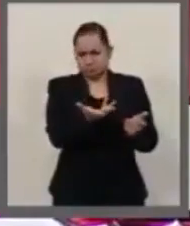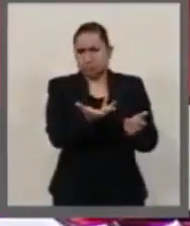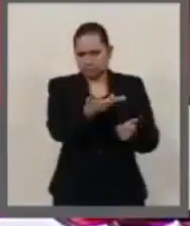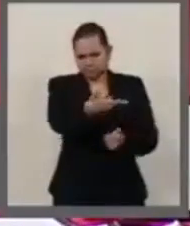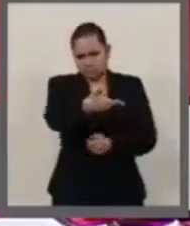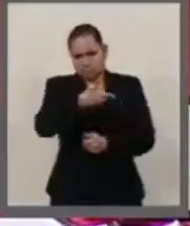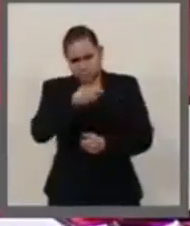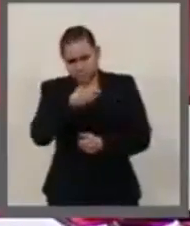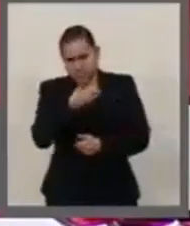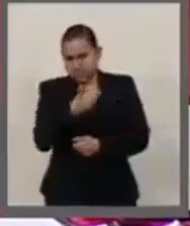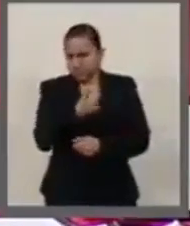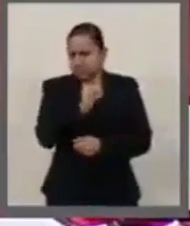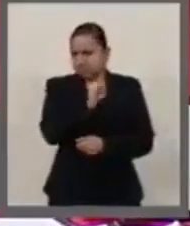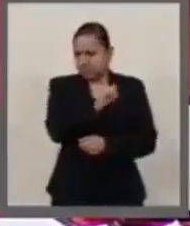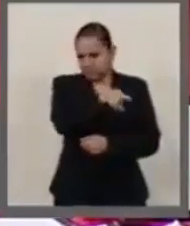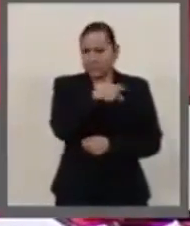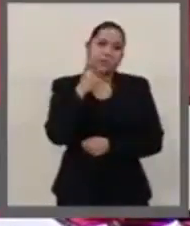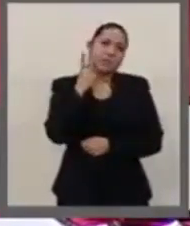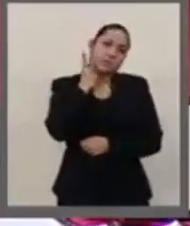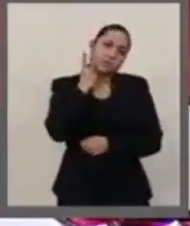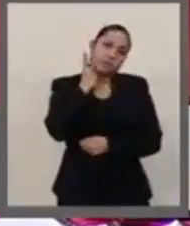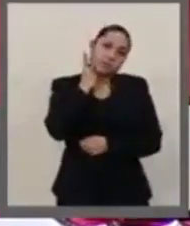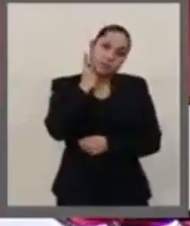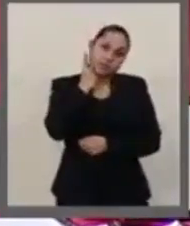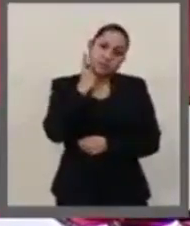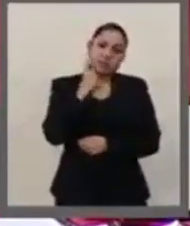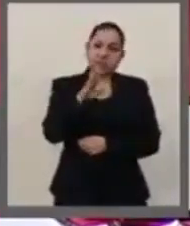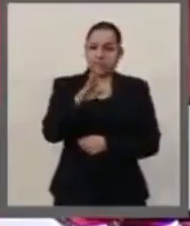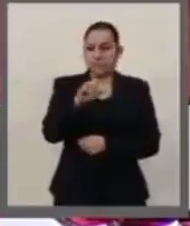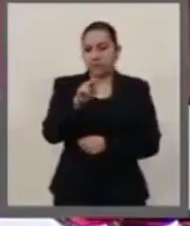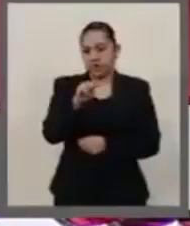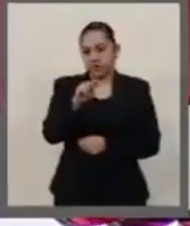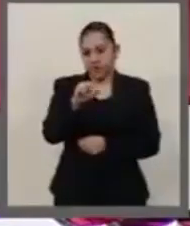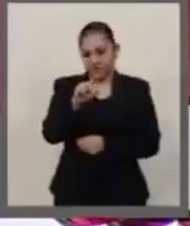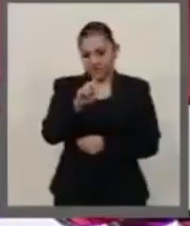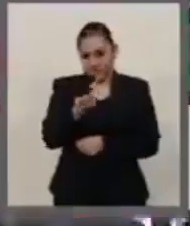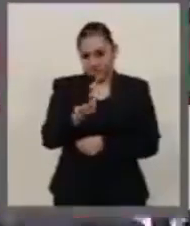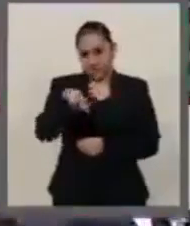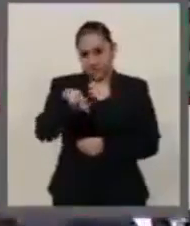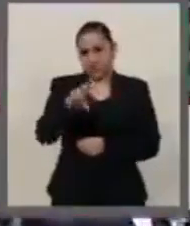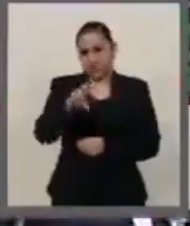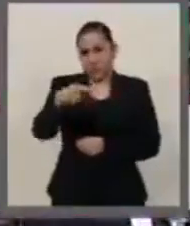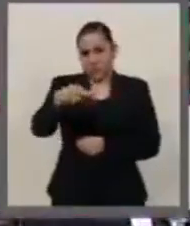del diputado Genaro Fernando Noy.